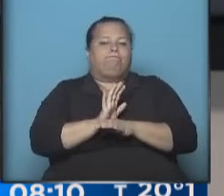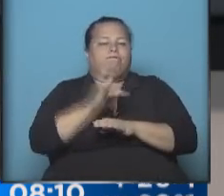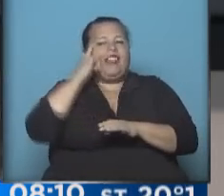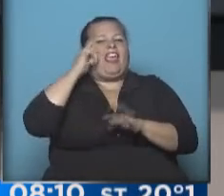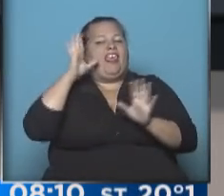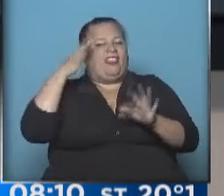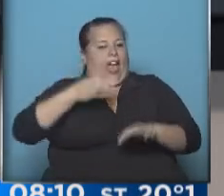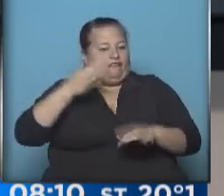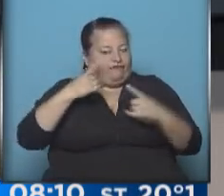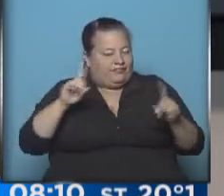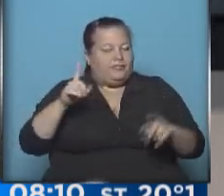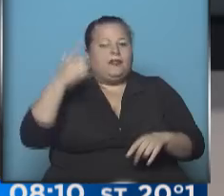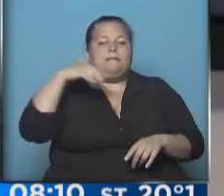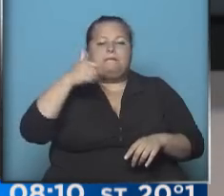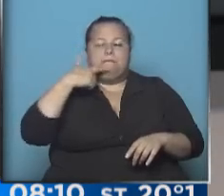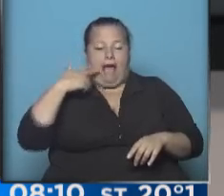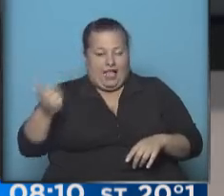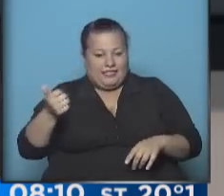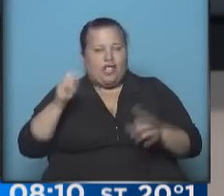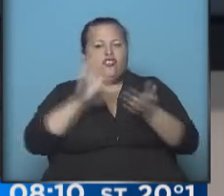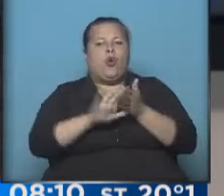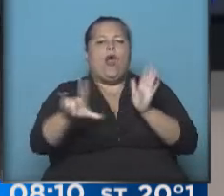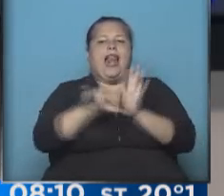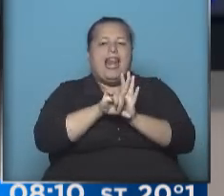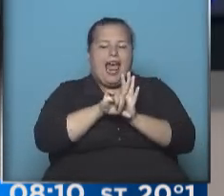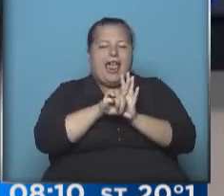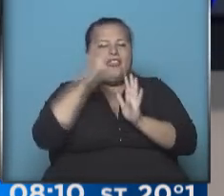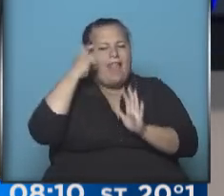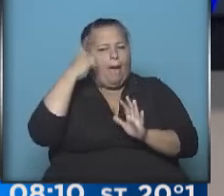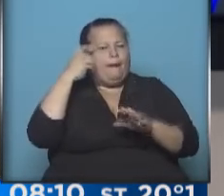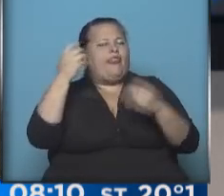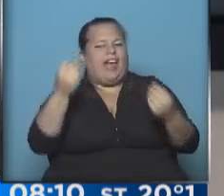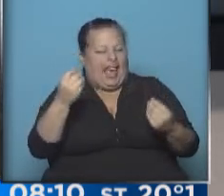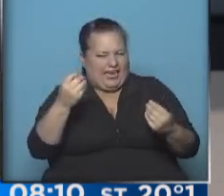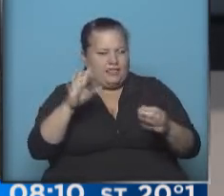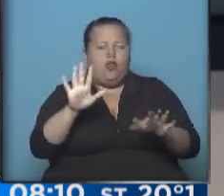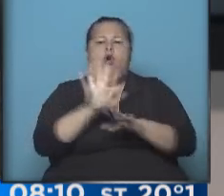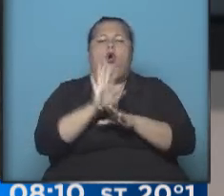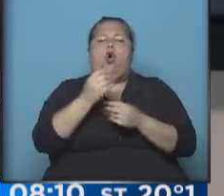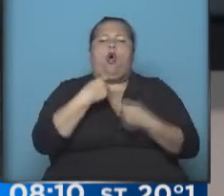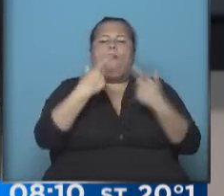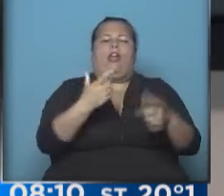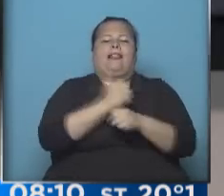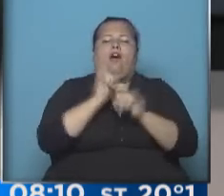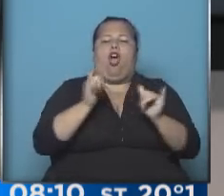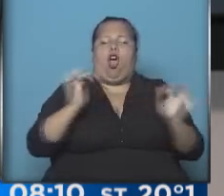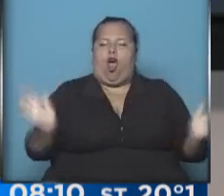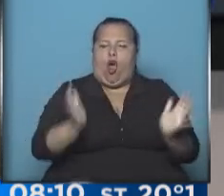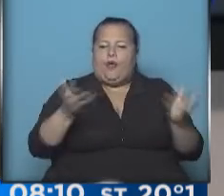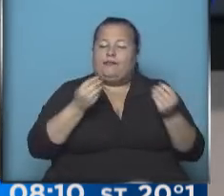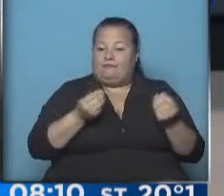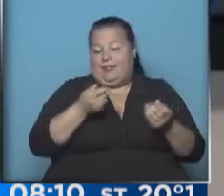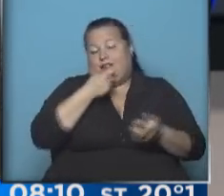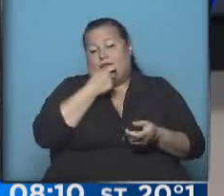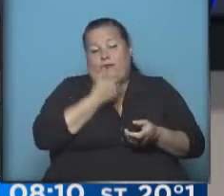idea original ayer Sergio maa el tema de la ley del aprendiz Qué sería esto digamos Cómo generas trabajo joven sobre todo en